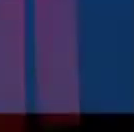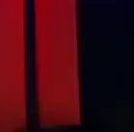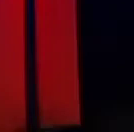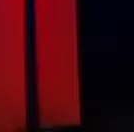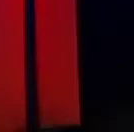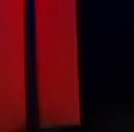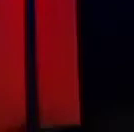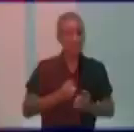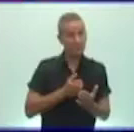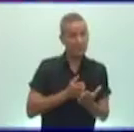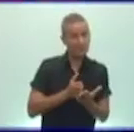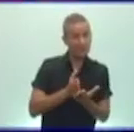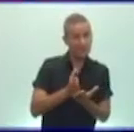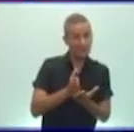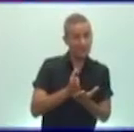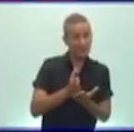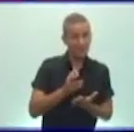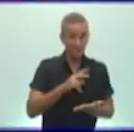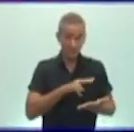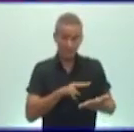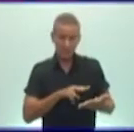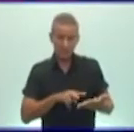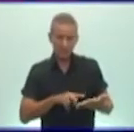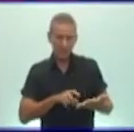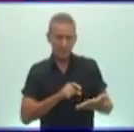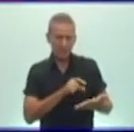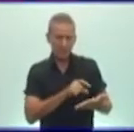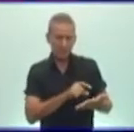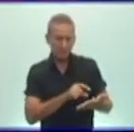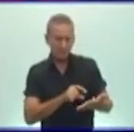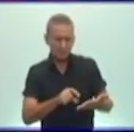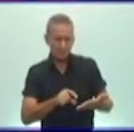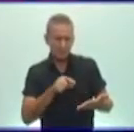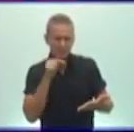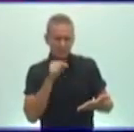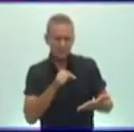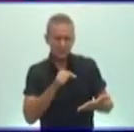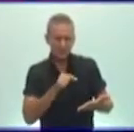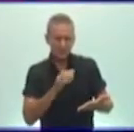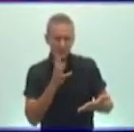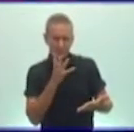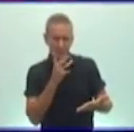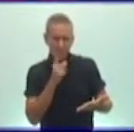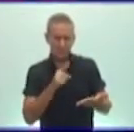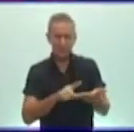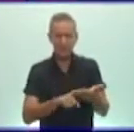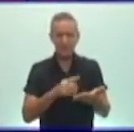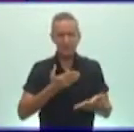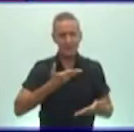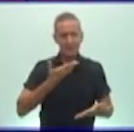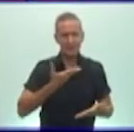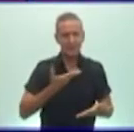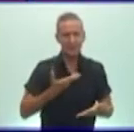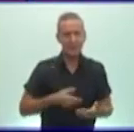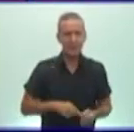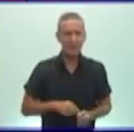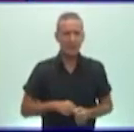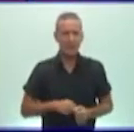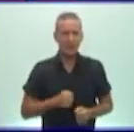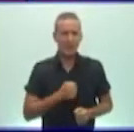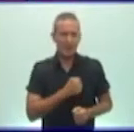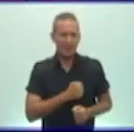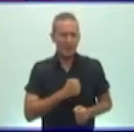A continuación, leeremos un fragmento de este bello poema. Romance del agua